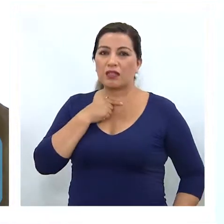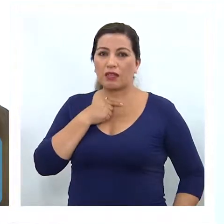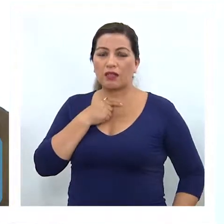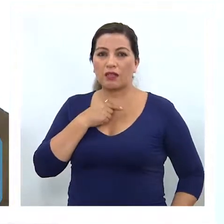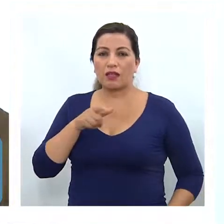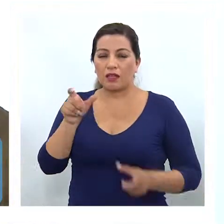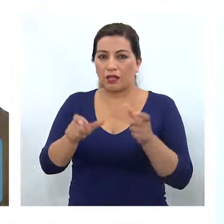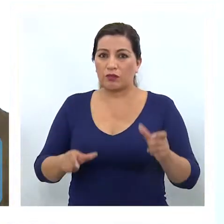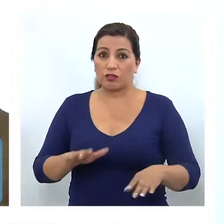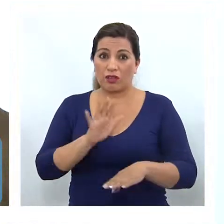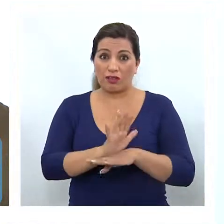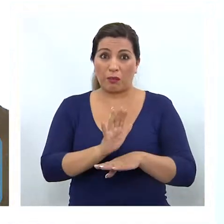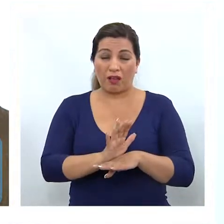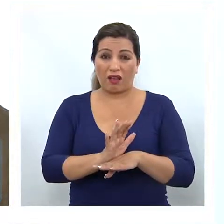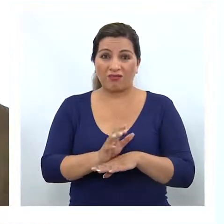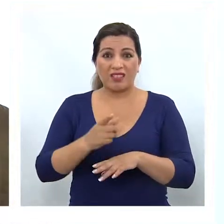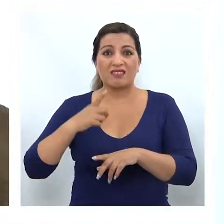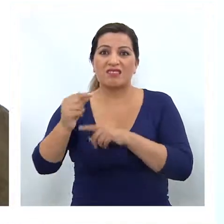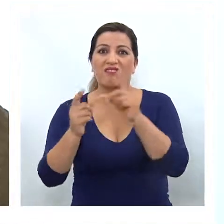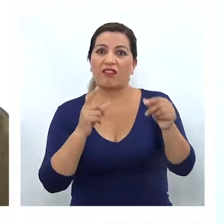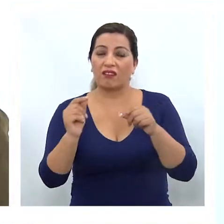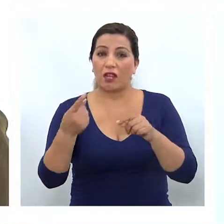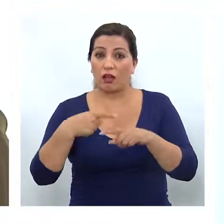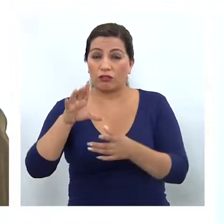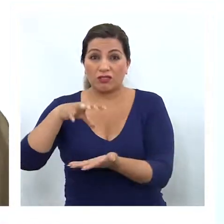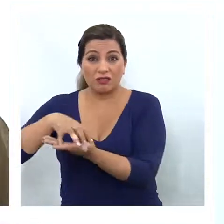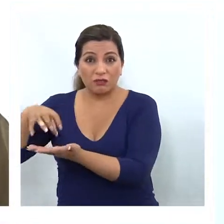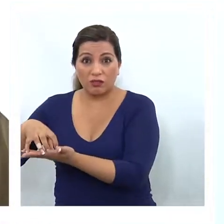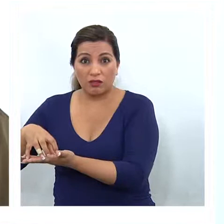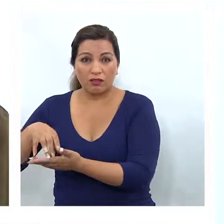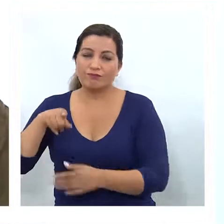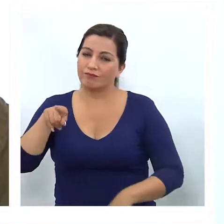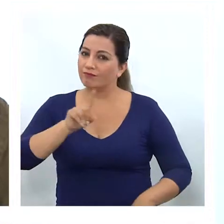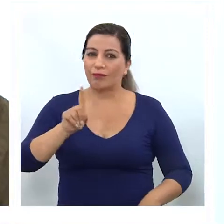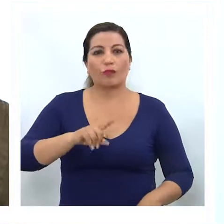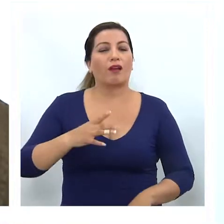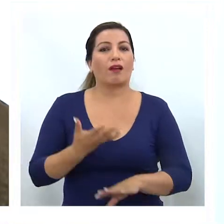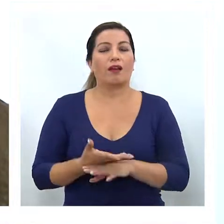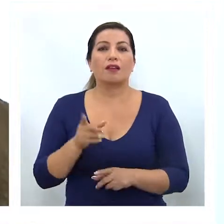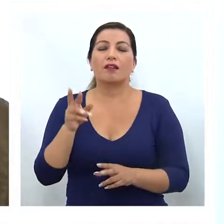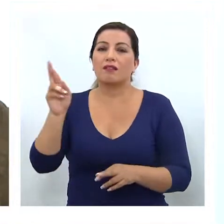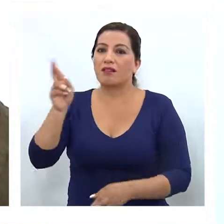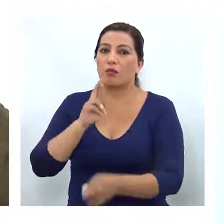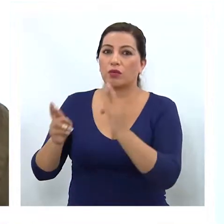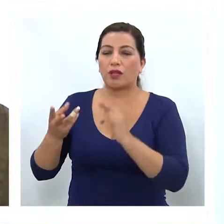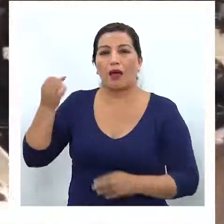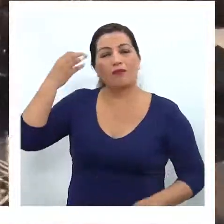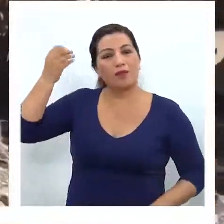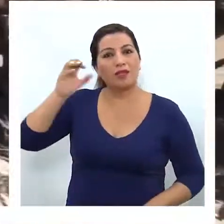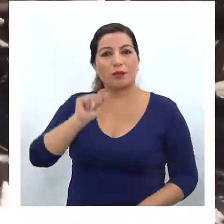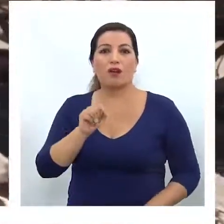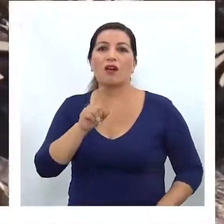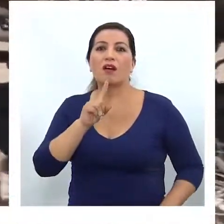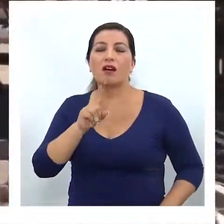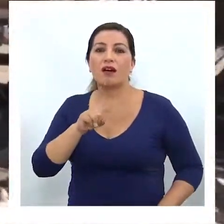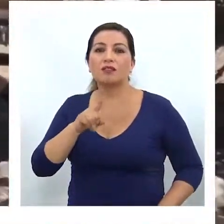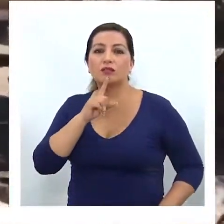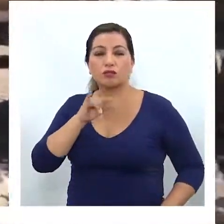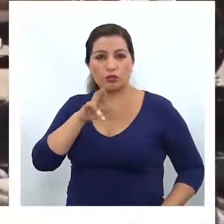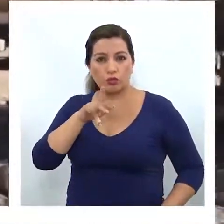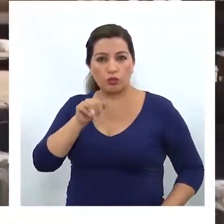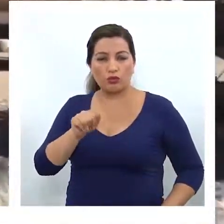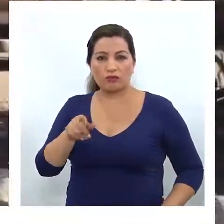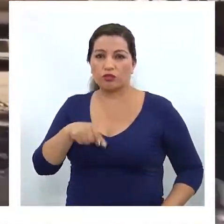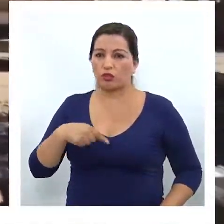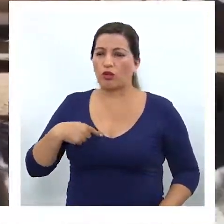el despoblamiento del Tamarugal siga sucediendo o vamos a hacer algo? Y ahí hay varias respuestas que yo creo que aprendimos en Asturias, que compartimos, y a mí lo personal